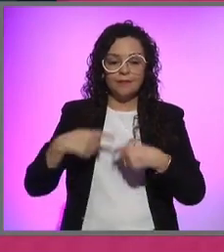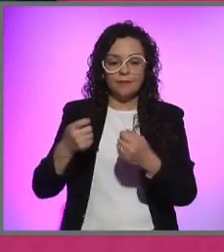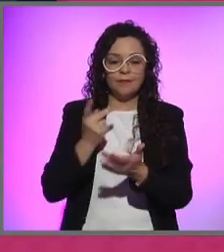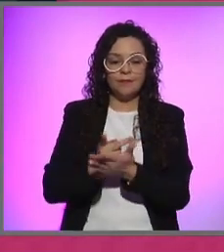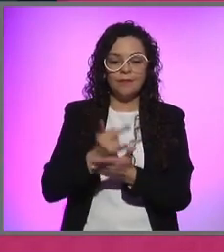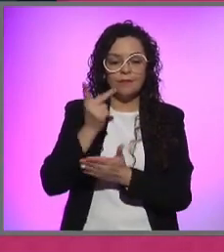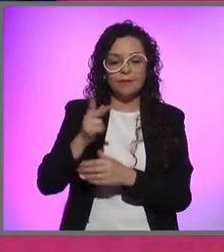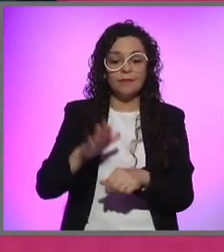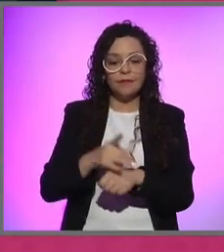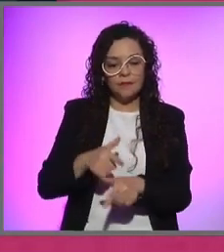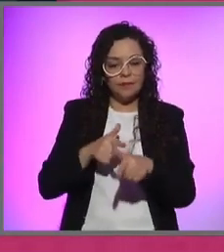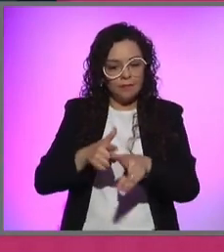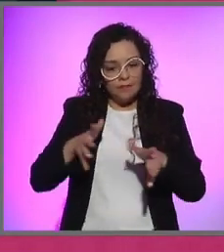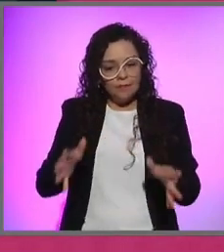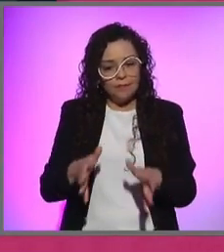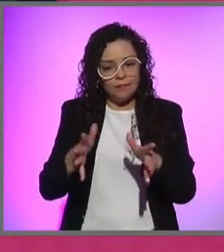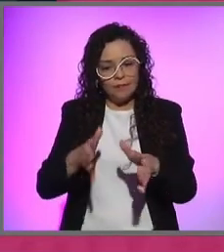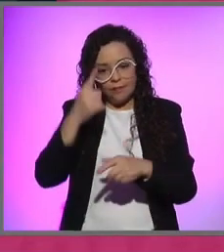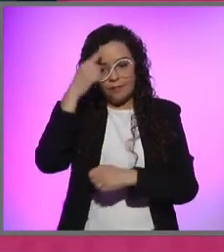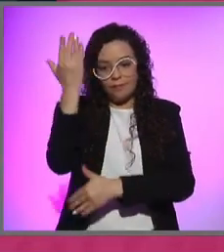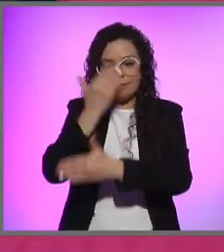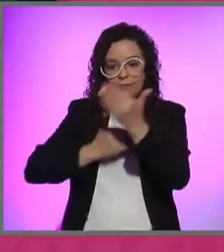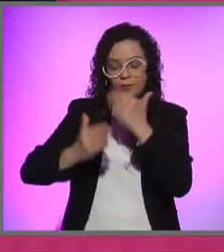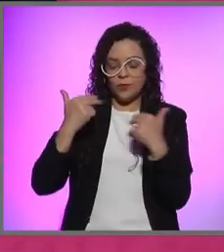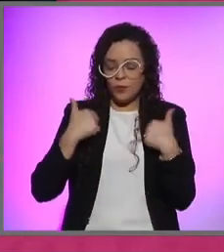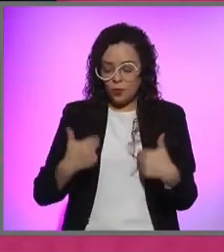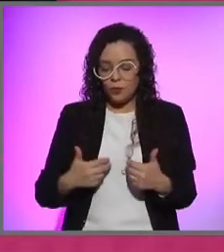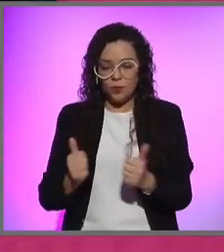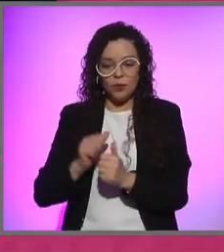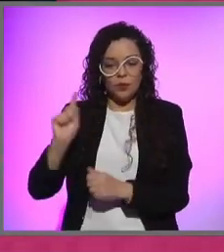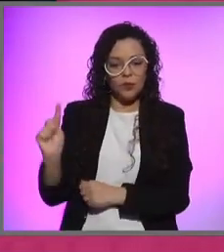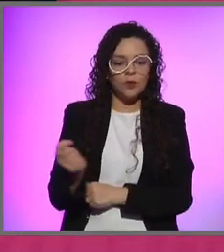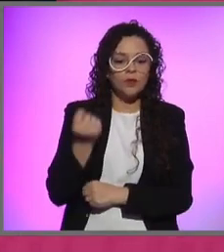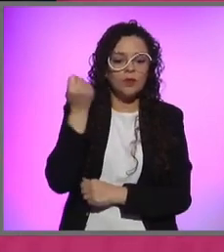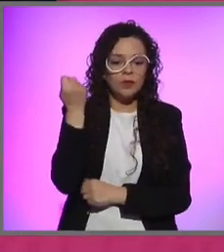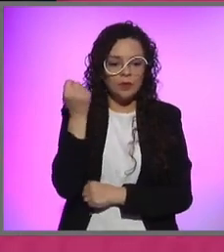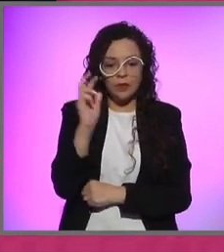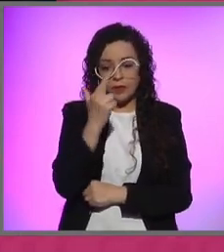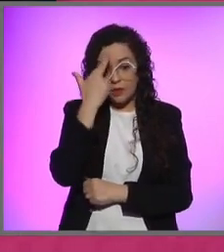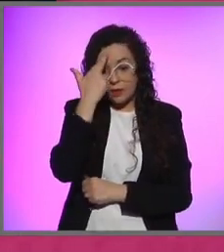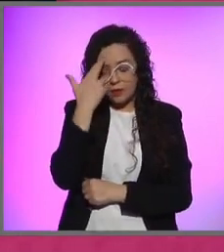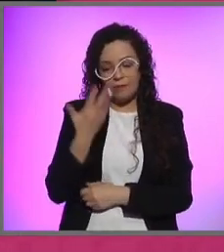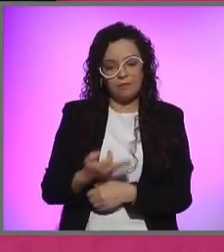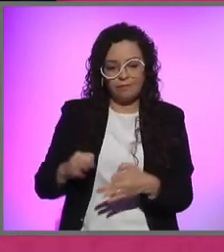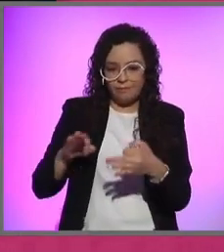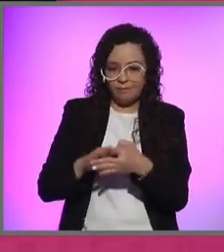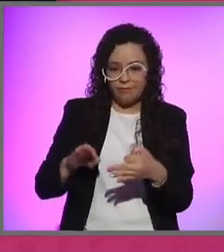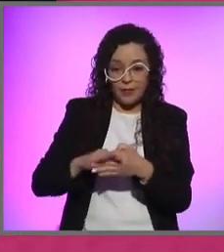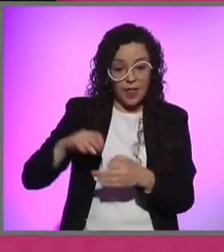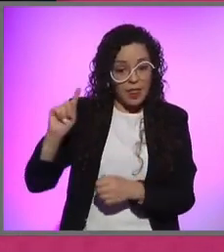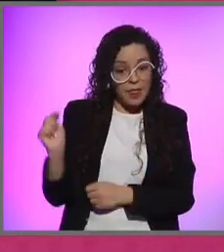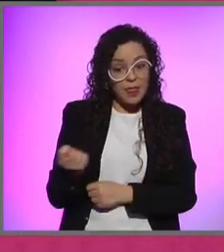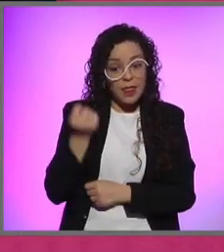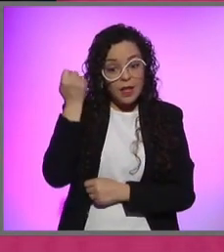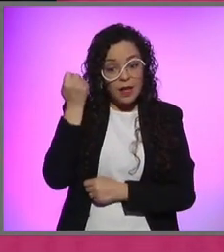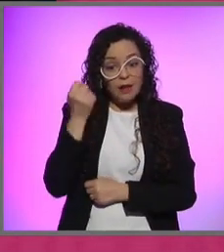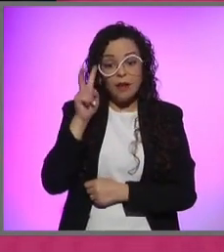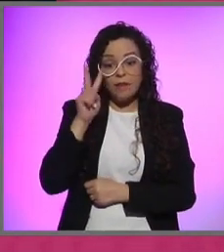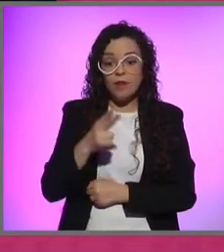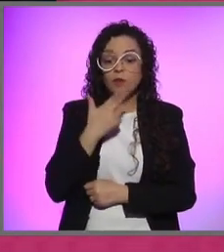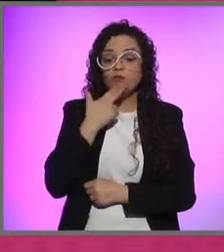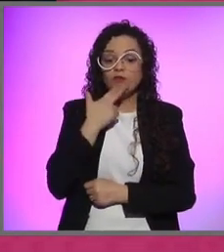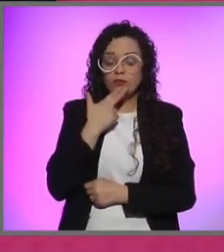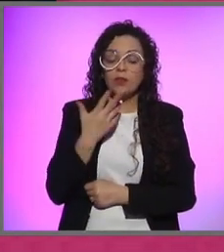inspira per continuar avançant en aquest camí de creixement humà i tecnològic. Recordar-nos constantment que la tecnologia ha de ser